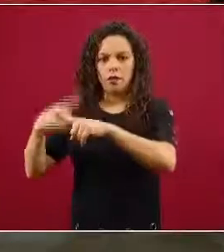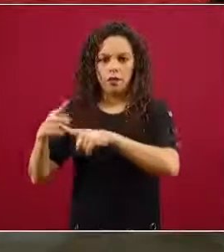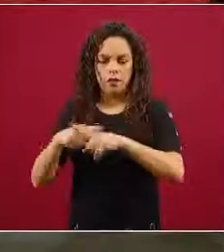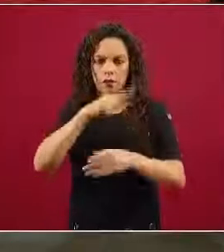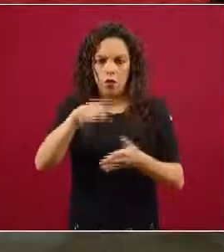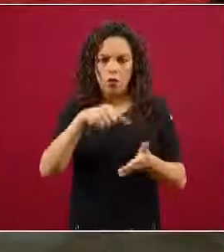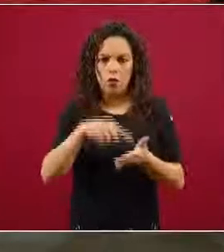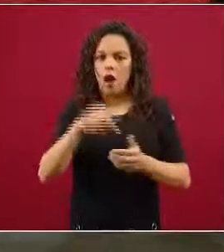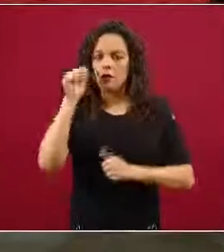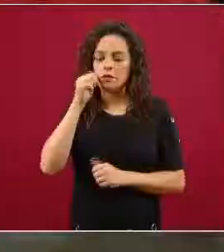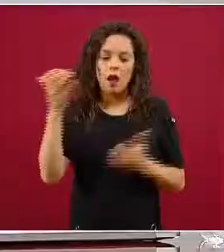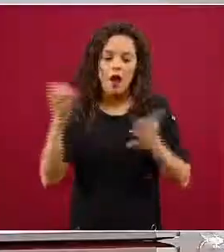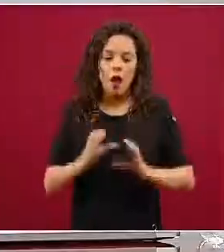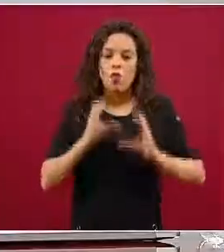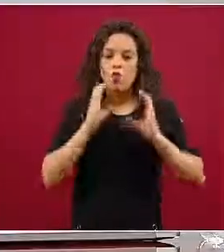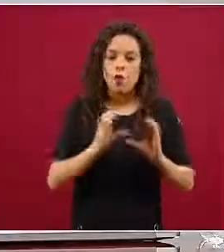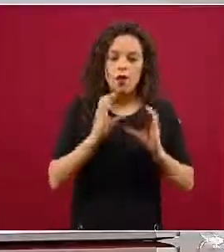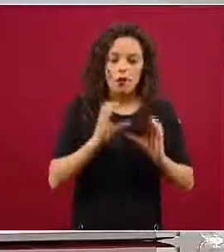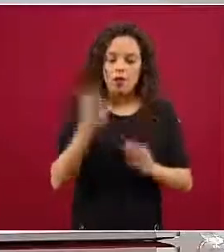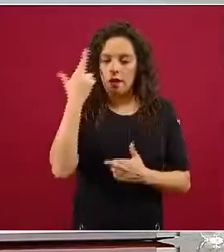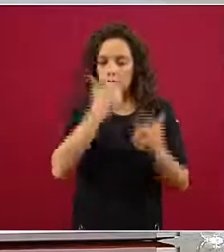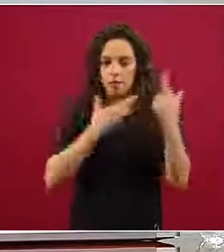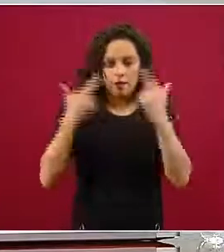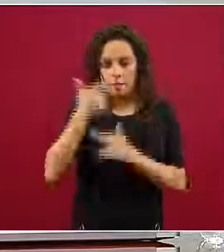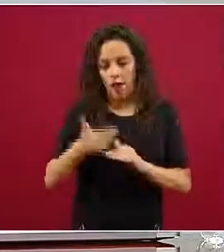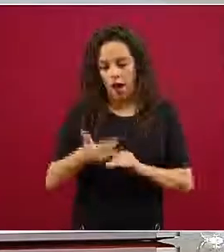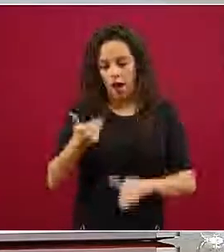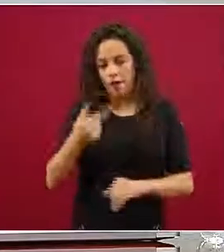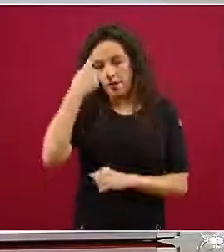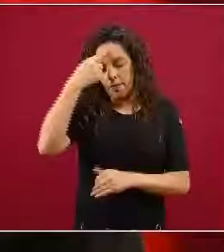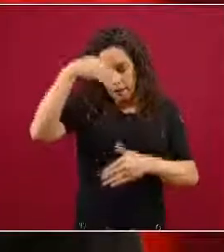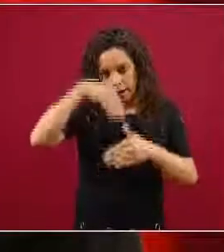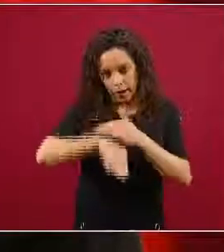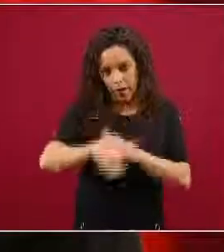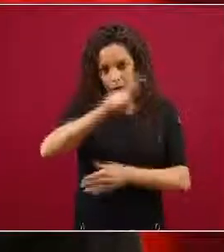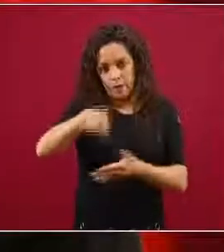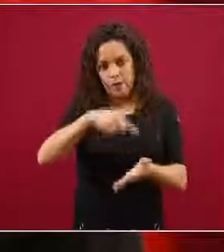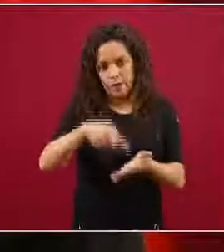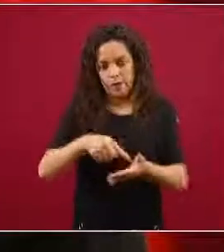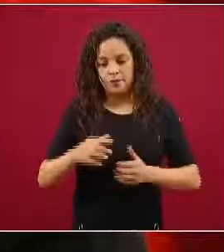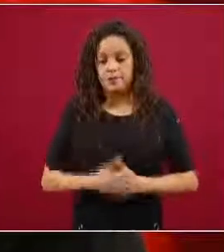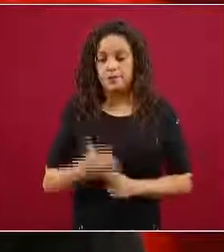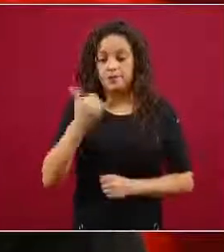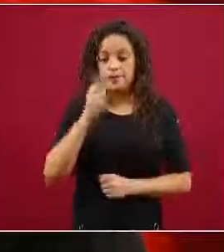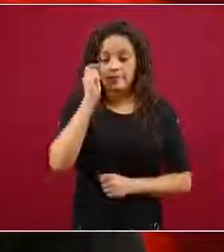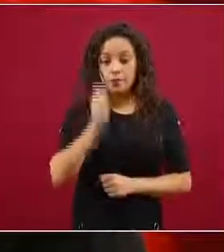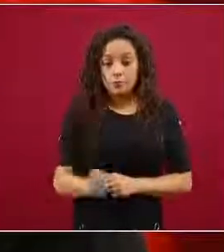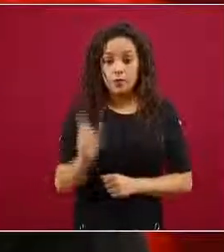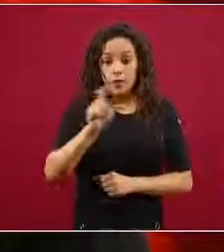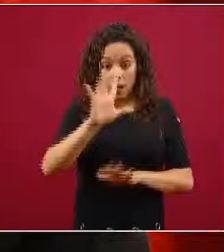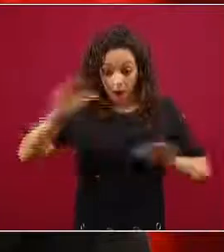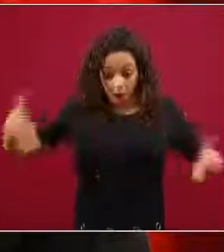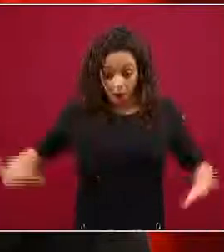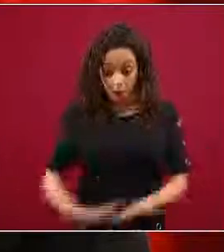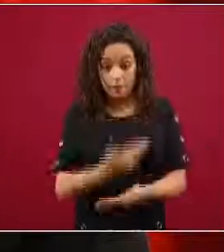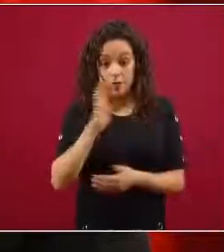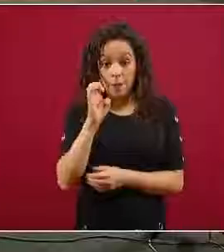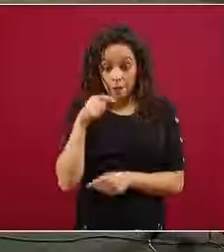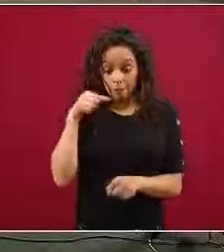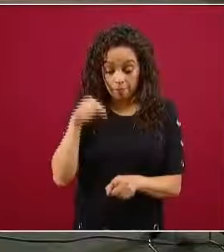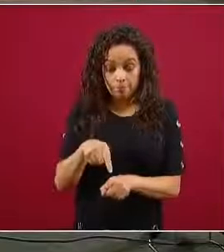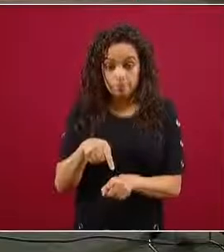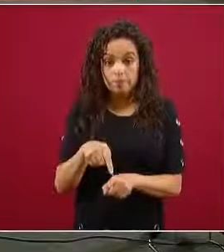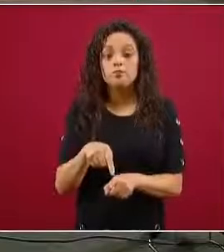espacios. Igualmente, hay disposiciones para la atención a la persona recién nacida, que en